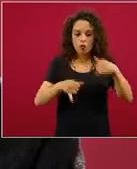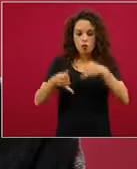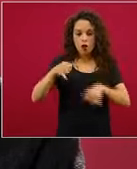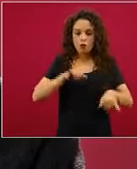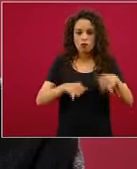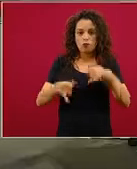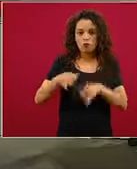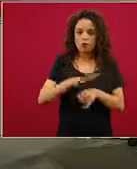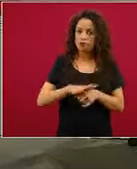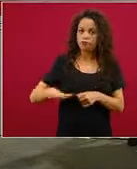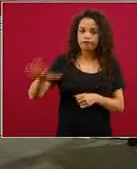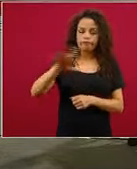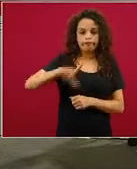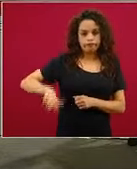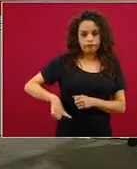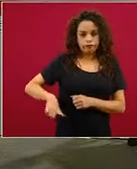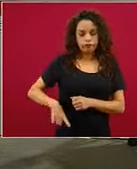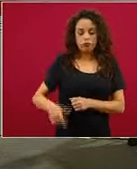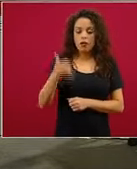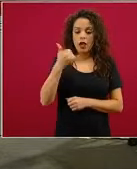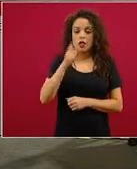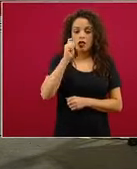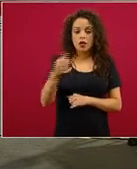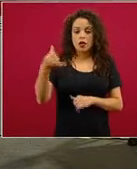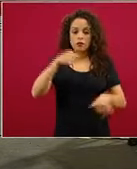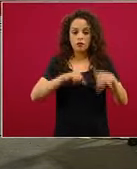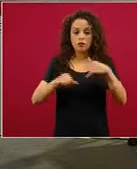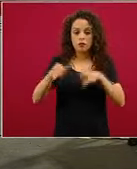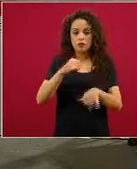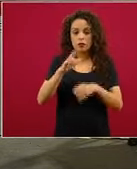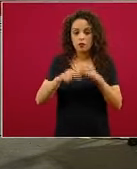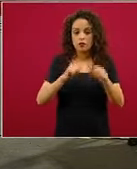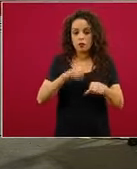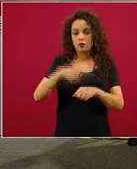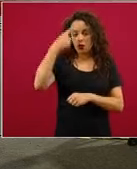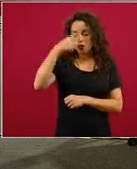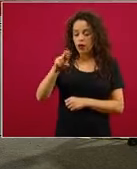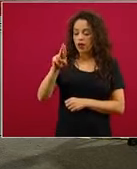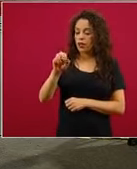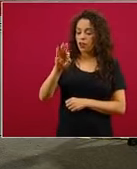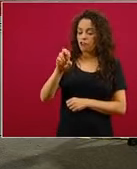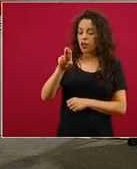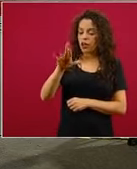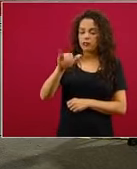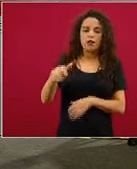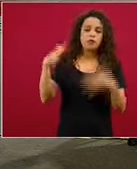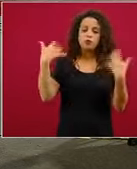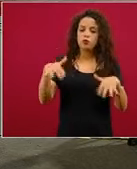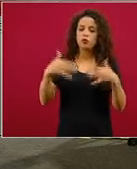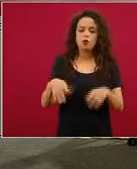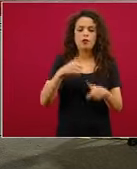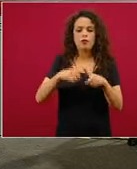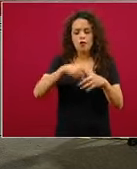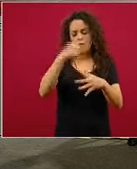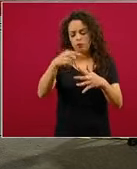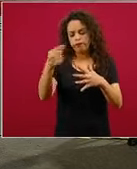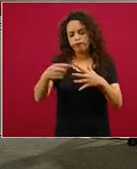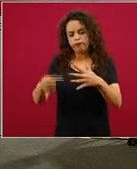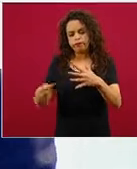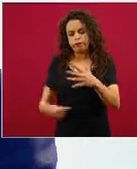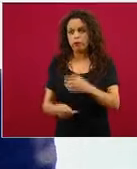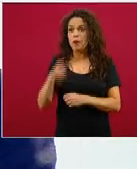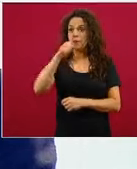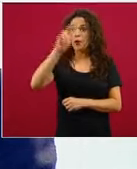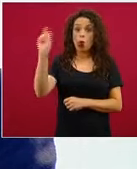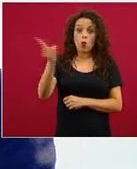Laboratorios de Salud Pública y el Laboratorio Nacional de Referencia. En fin, muchas contribuciones en la universidad. Por supuesto, también fue un